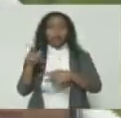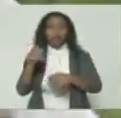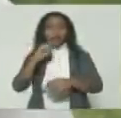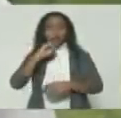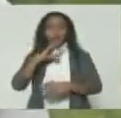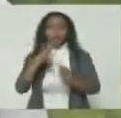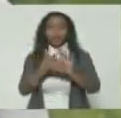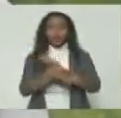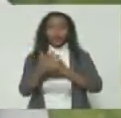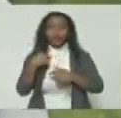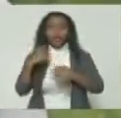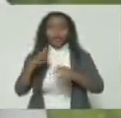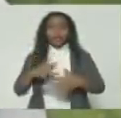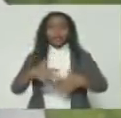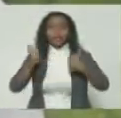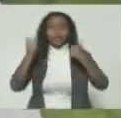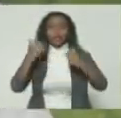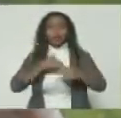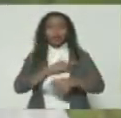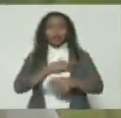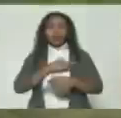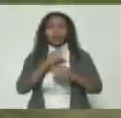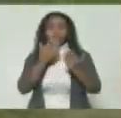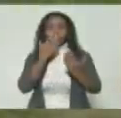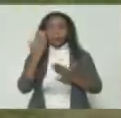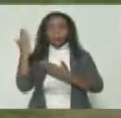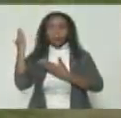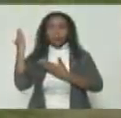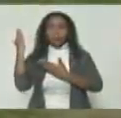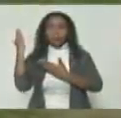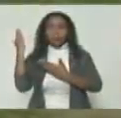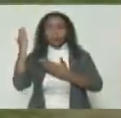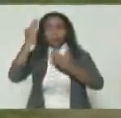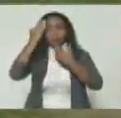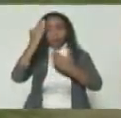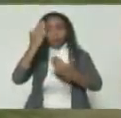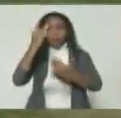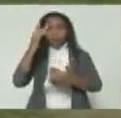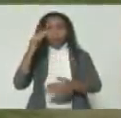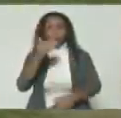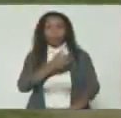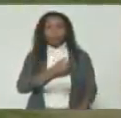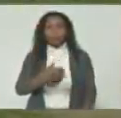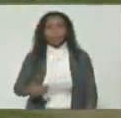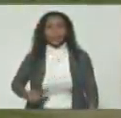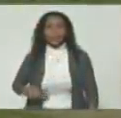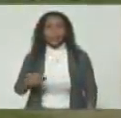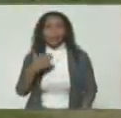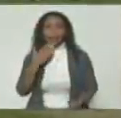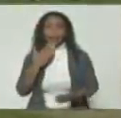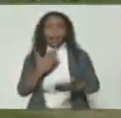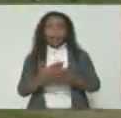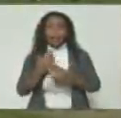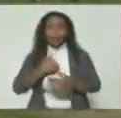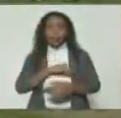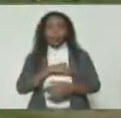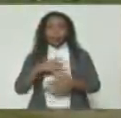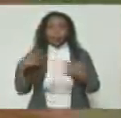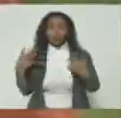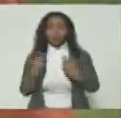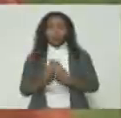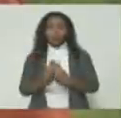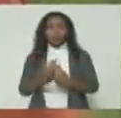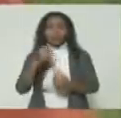historia del rescate en el que nos encontramos. Adelante, Carlos. Saludarle, presidente, darle las gracias a nuestro compañero del INTI,